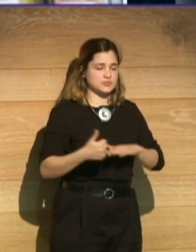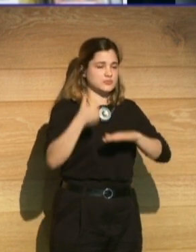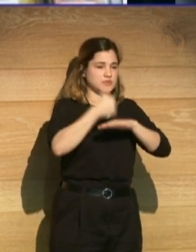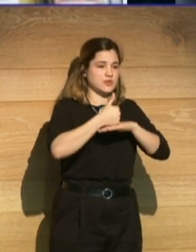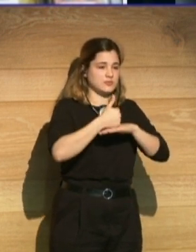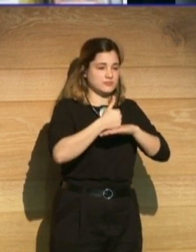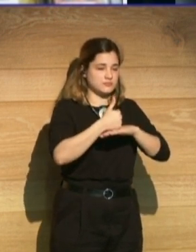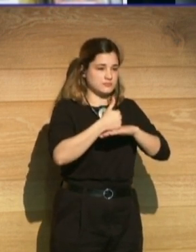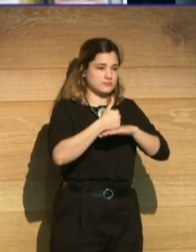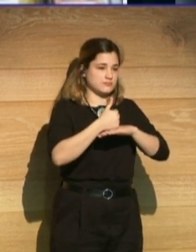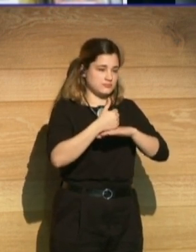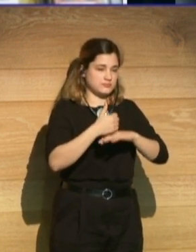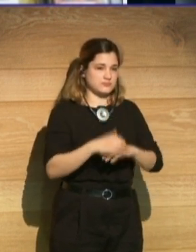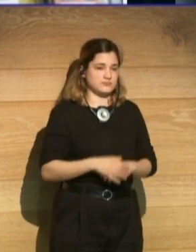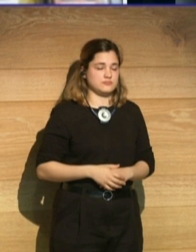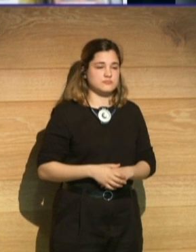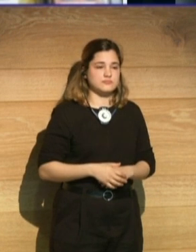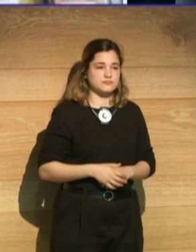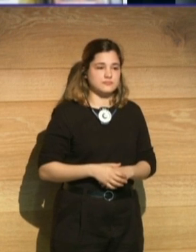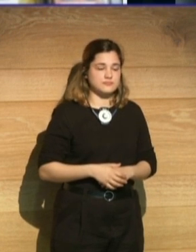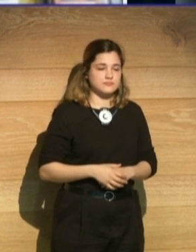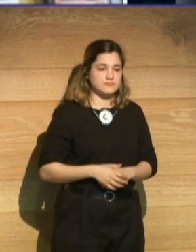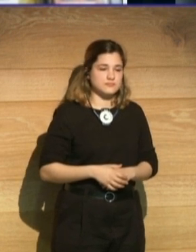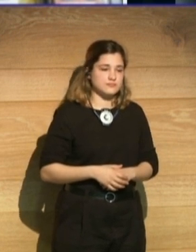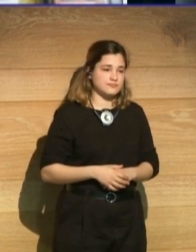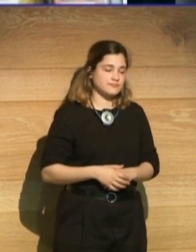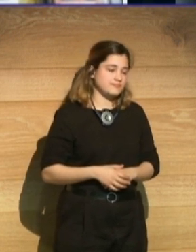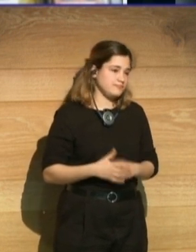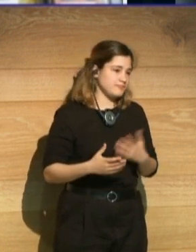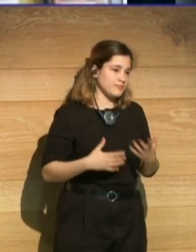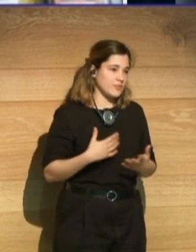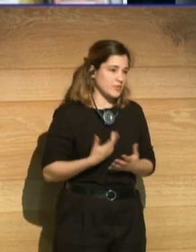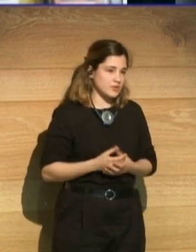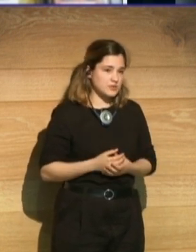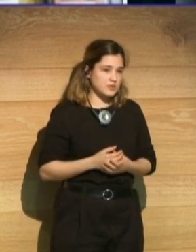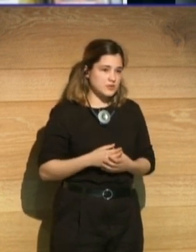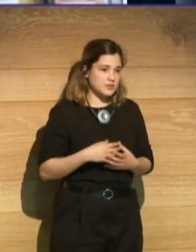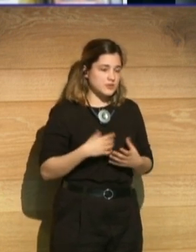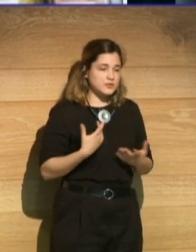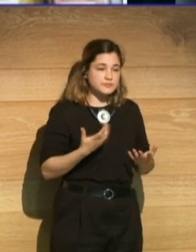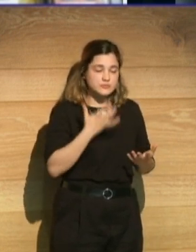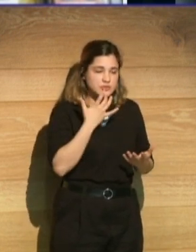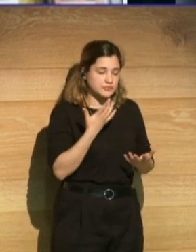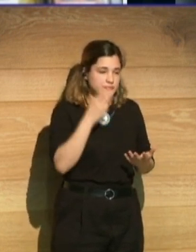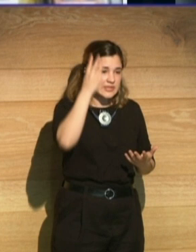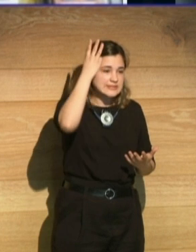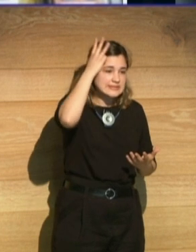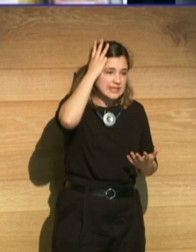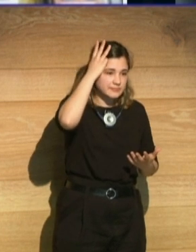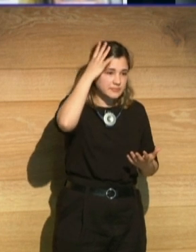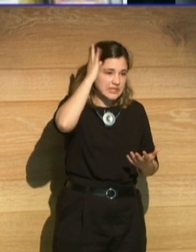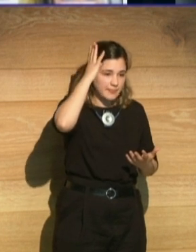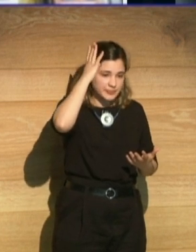intelectuales de sinistra no liquidamos algunos líderes. Bueno, por ejemplo, Trump. Bueno, Trump ya no